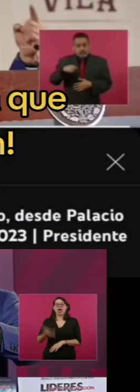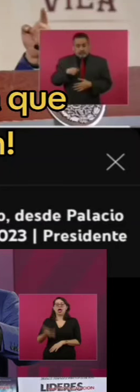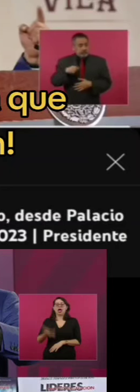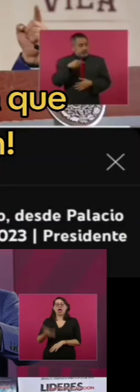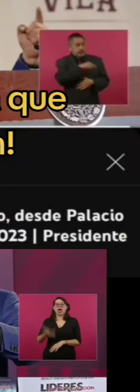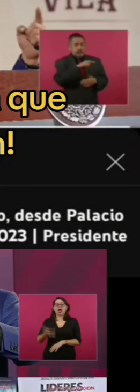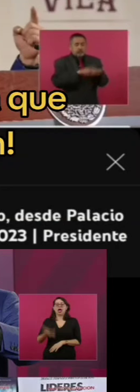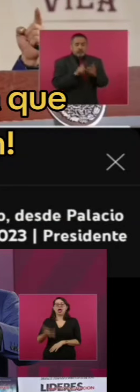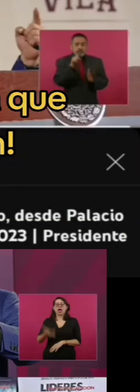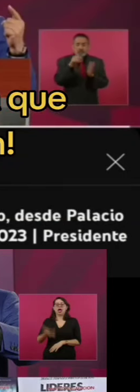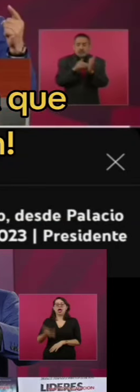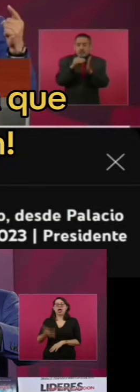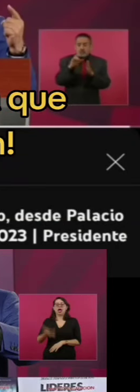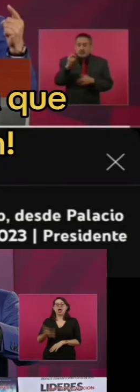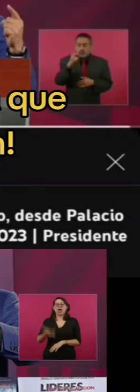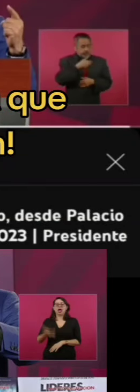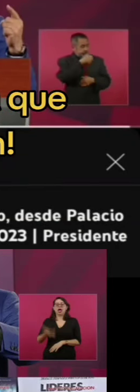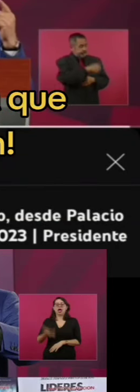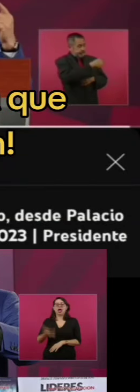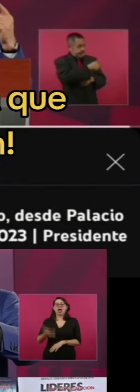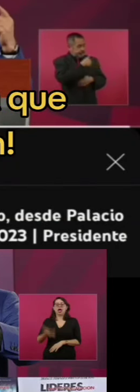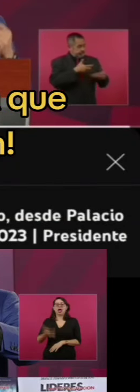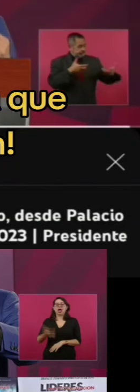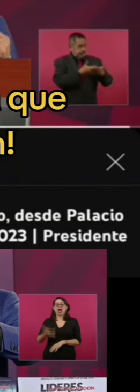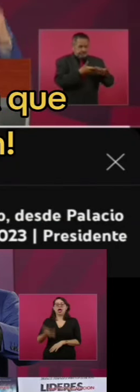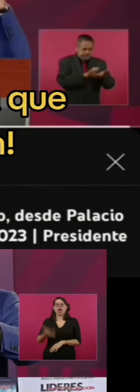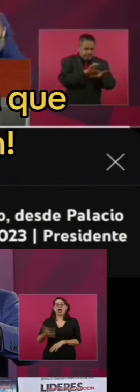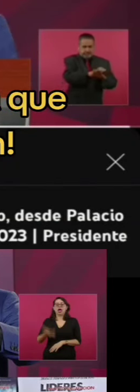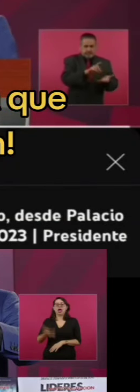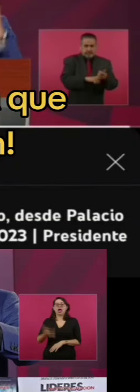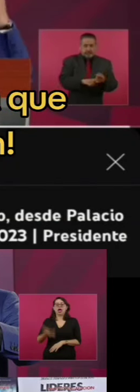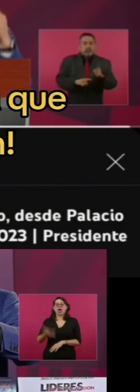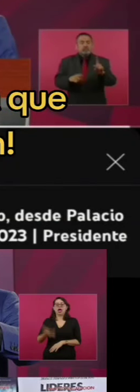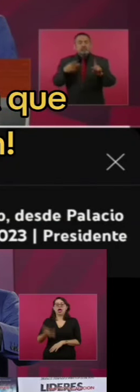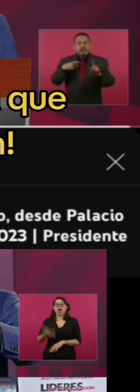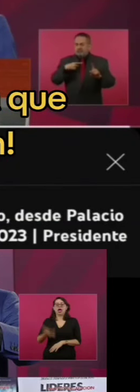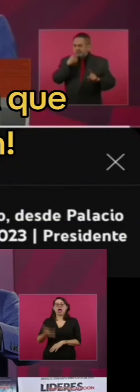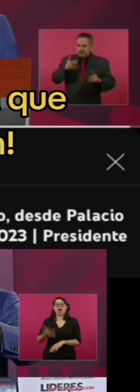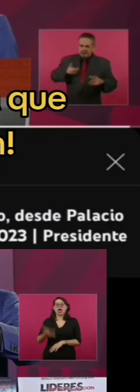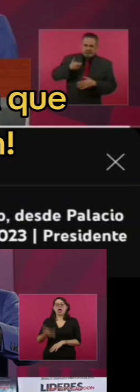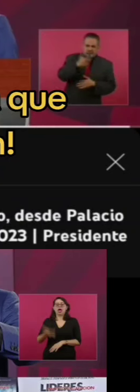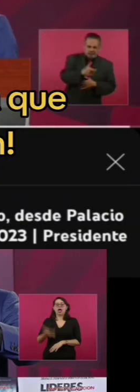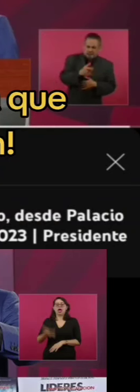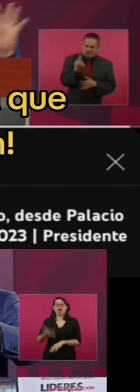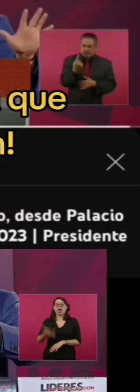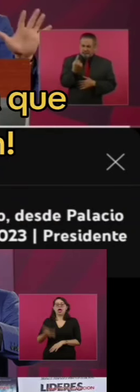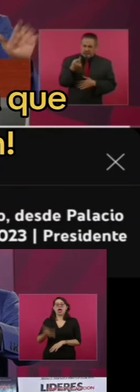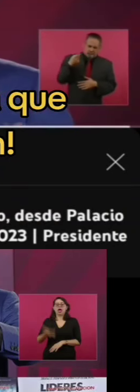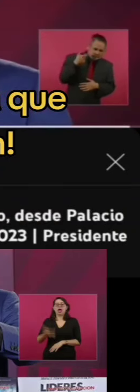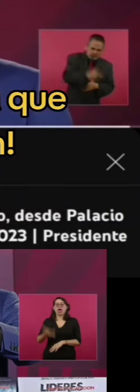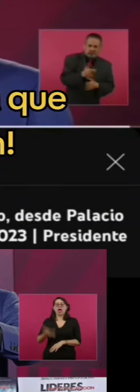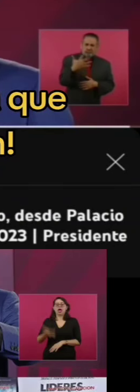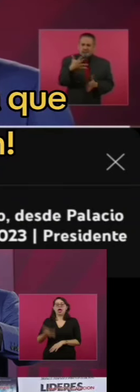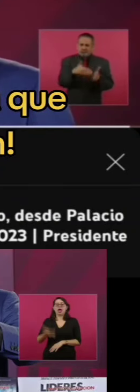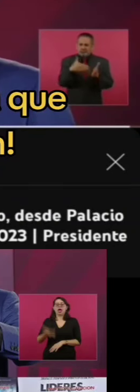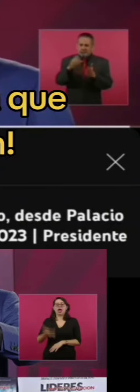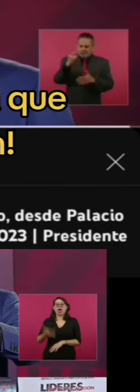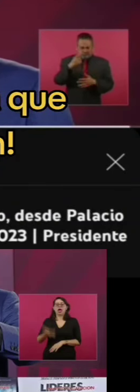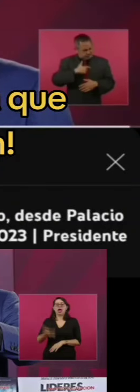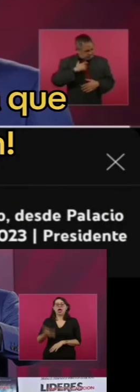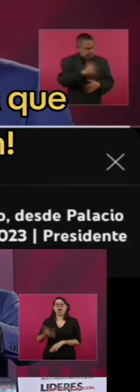les tocaba $1,000,000 a cada uno. Y hubo uno que dijo, yo no voy a dar uno, voy a dar 5.